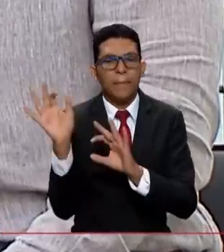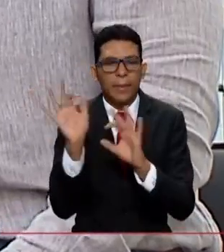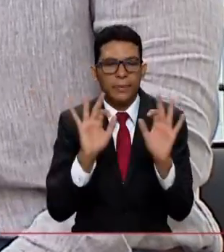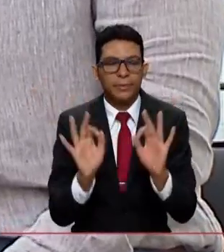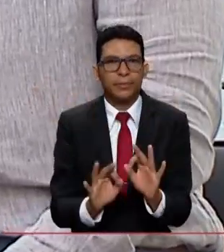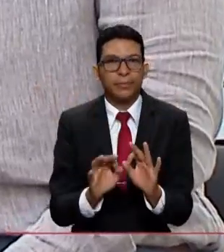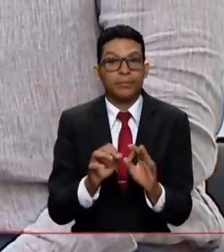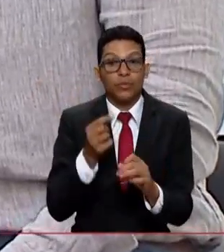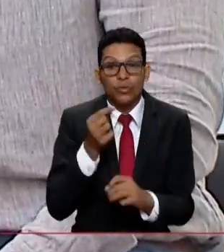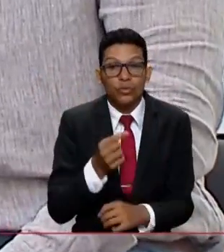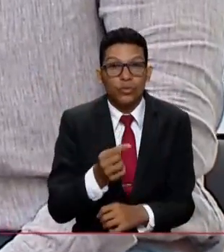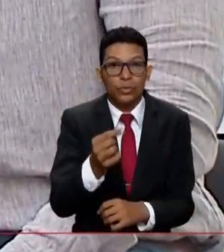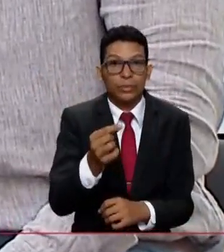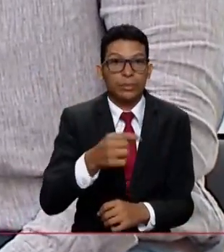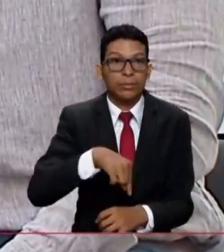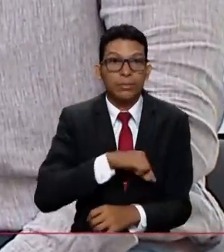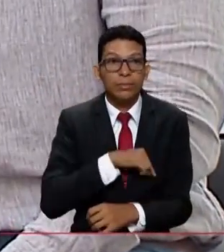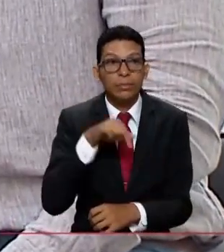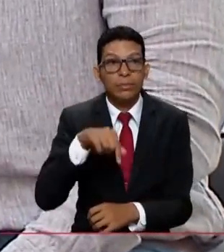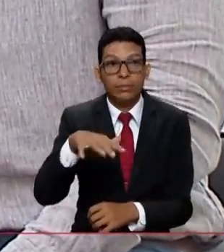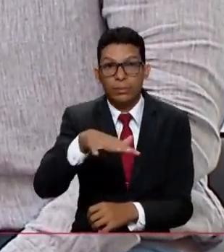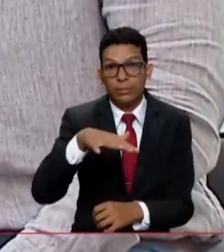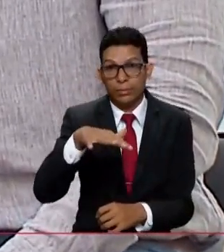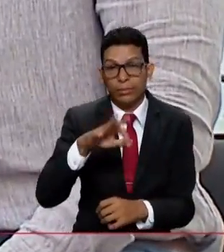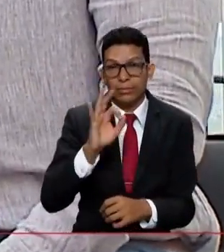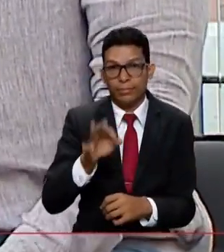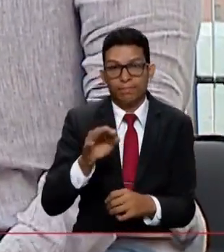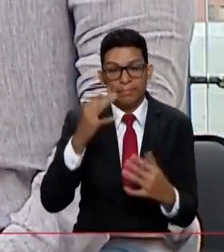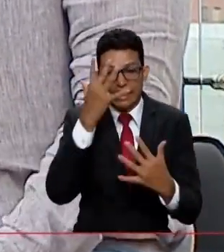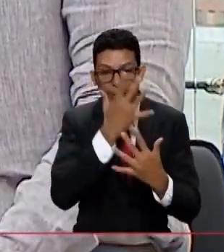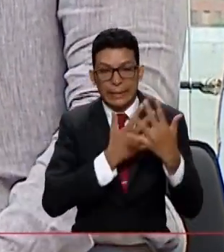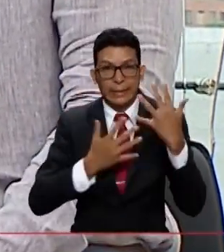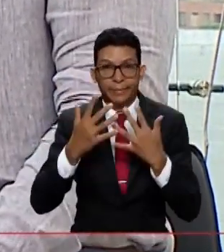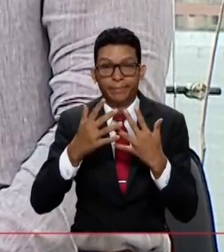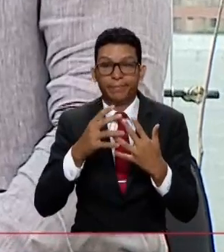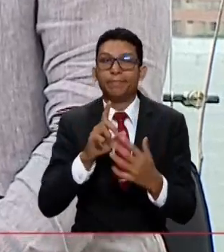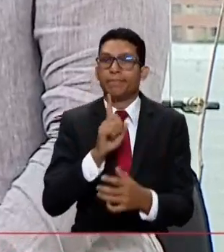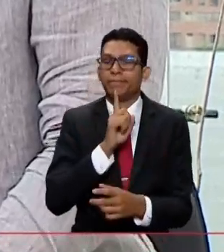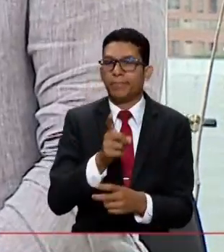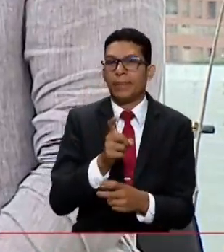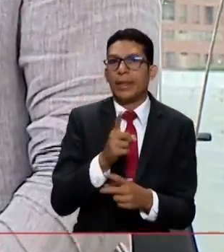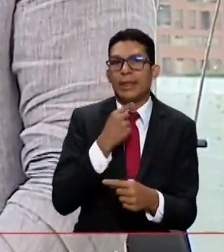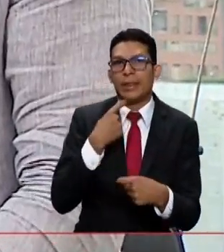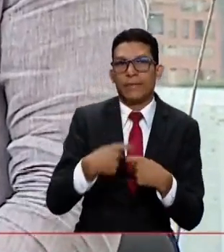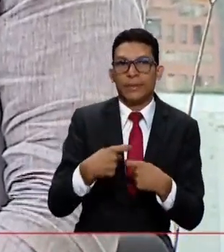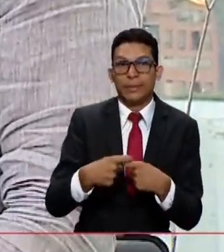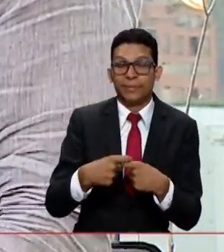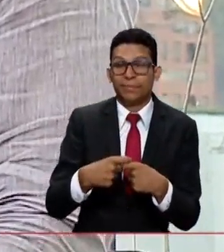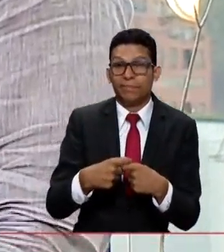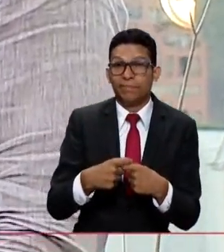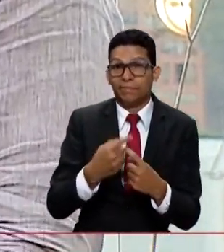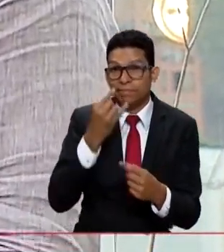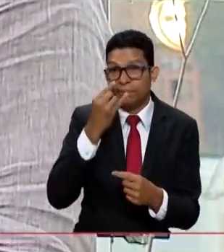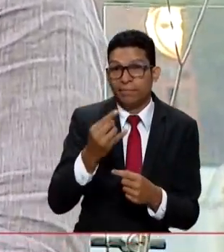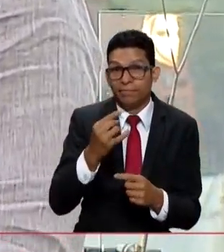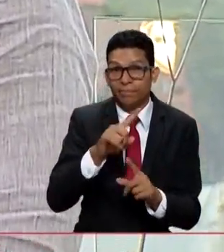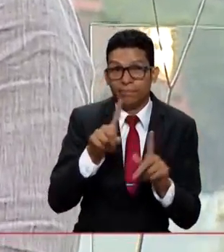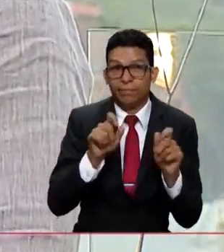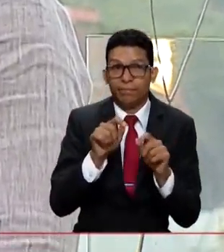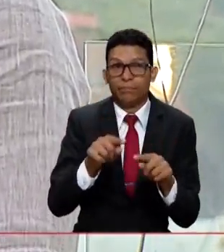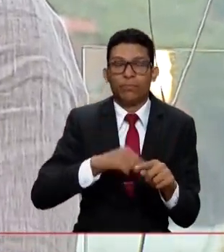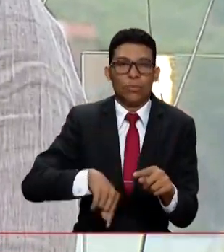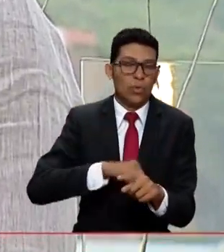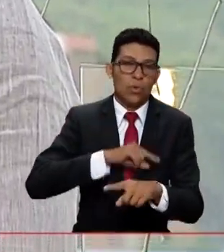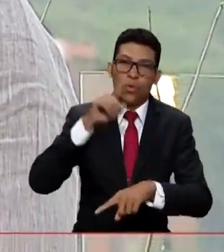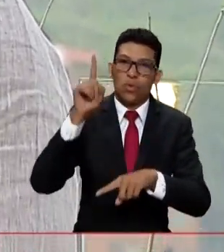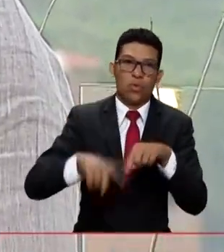para lo que se viene? Además que estamos en un panorama de incertidumbre. Es difícil, es una pregunta bastante interesante, pero no, como dicen, uno